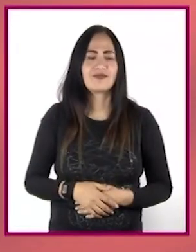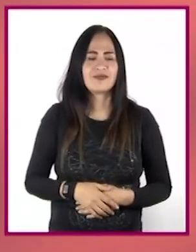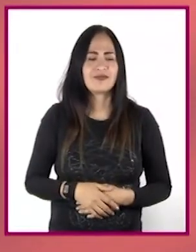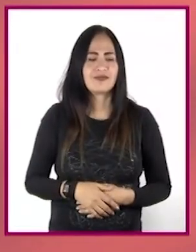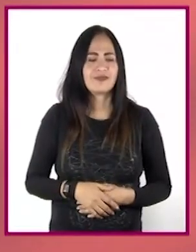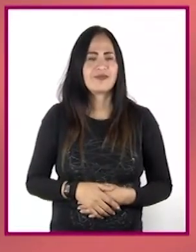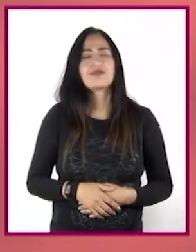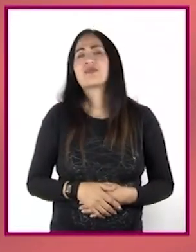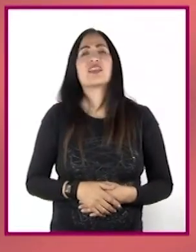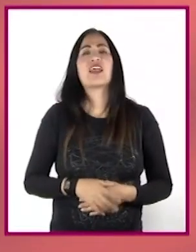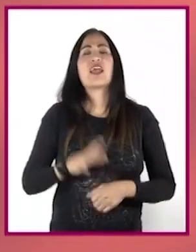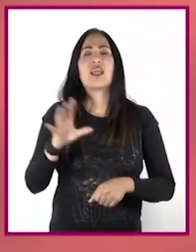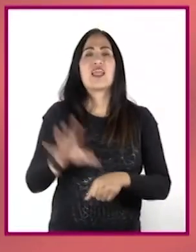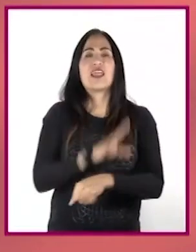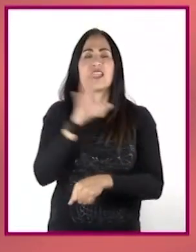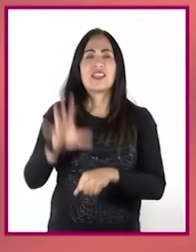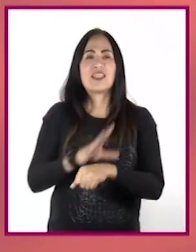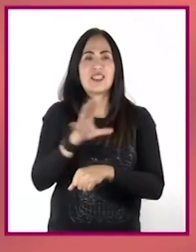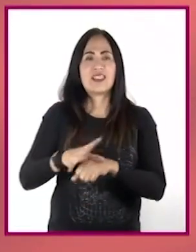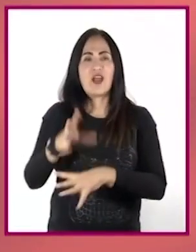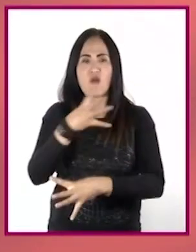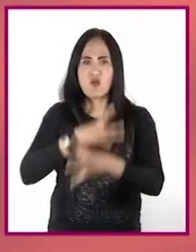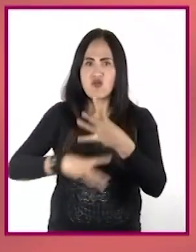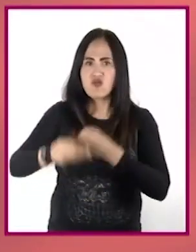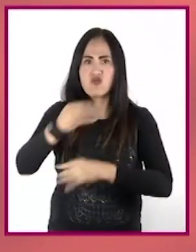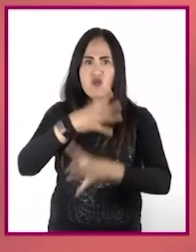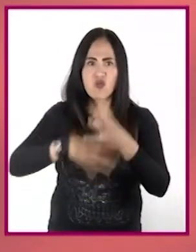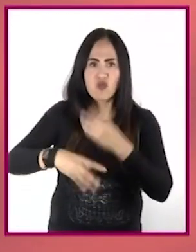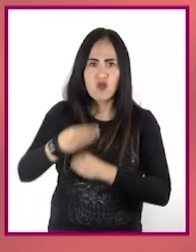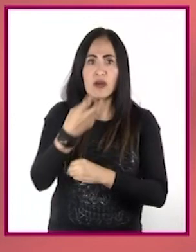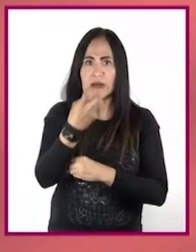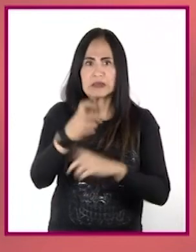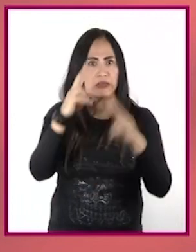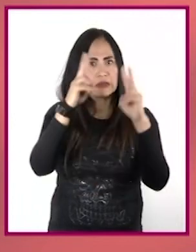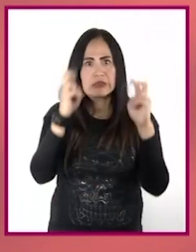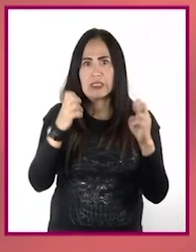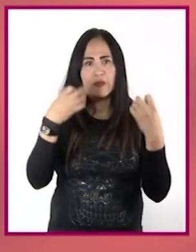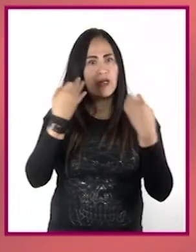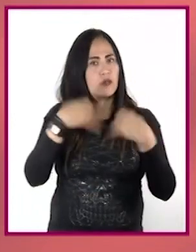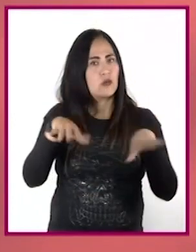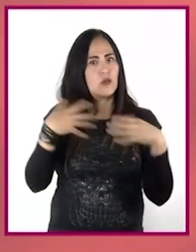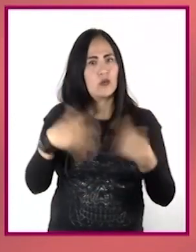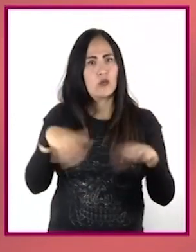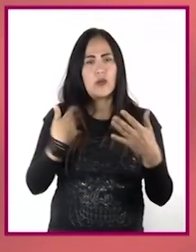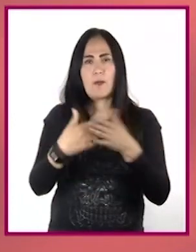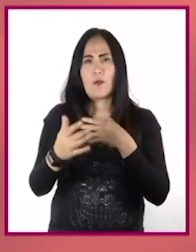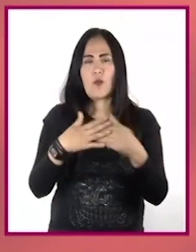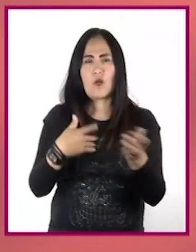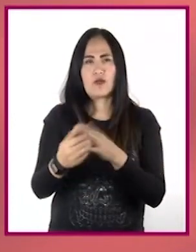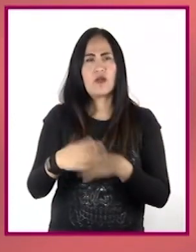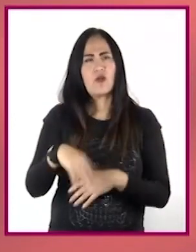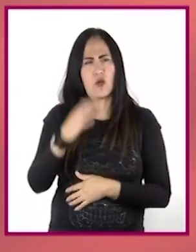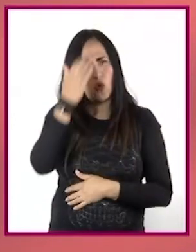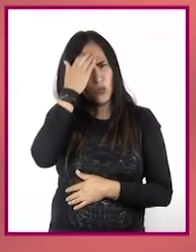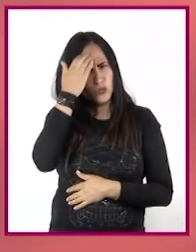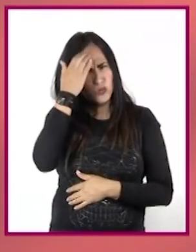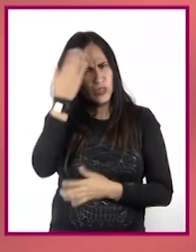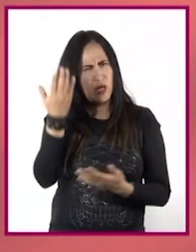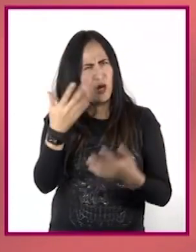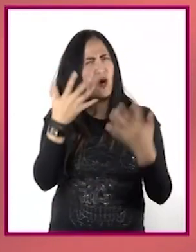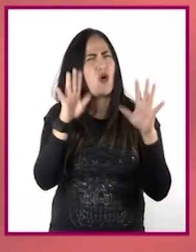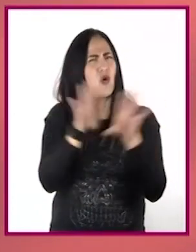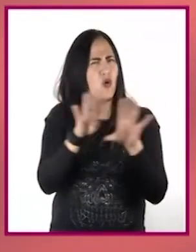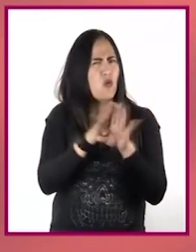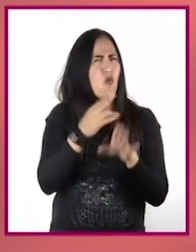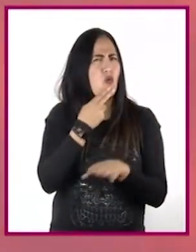Importancia de las energías renovables. Tema muy actual. Las conocemos. ¿Sabemos cómo funcionan? Tal vez hay